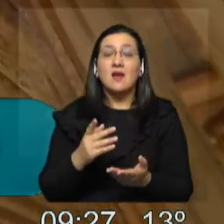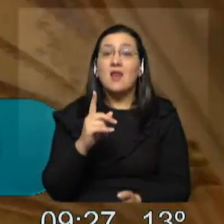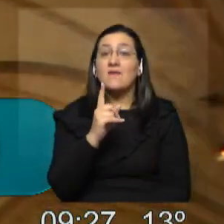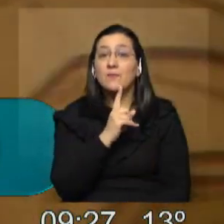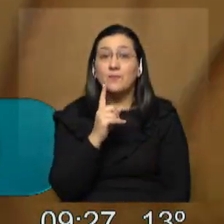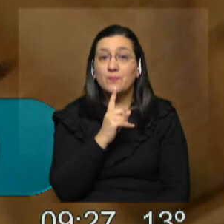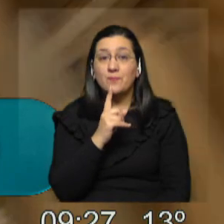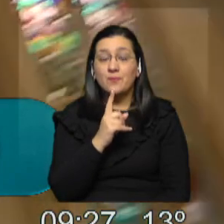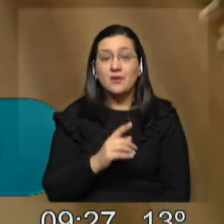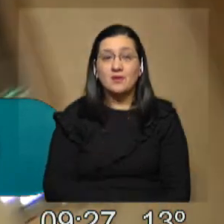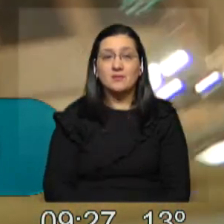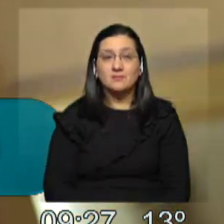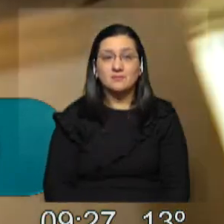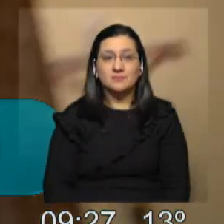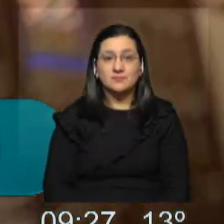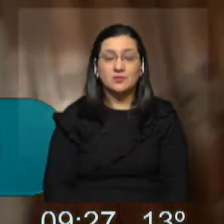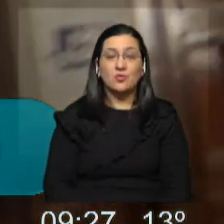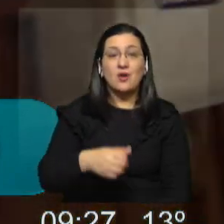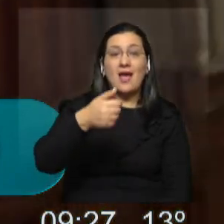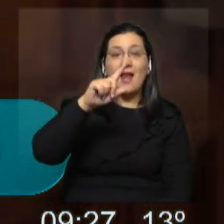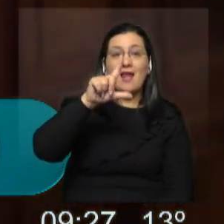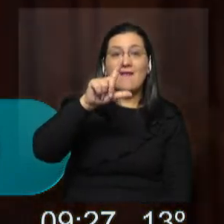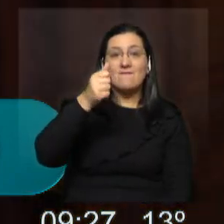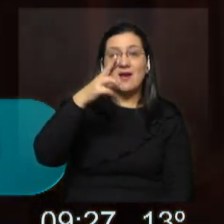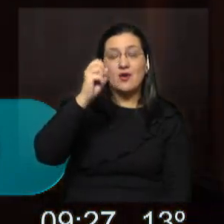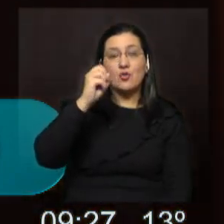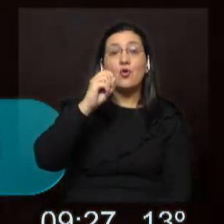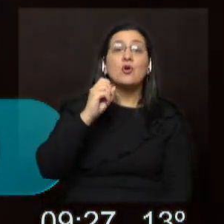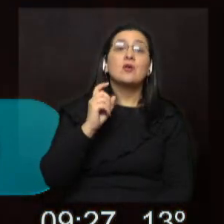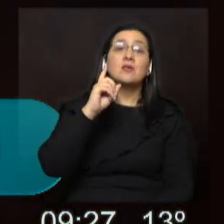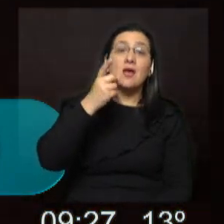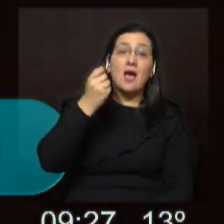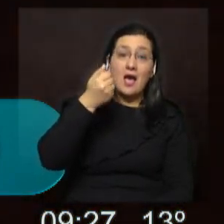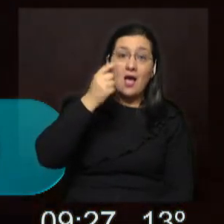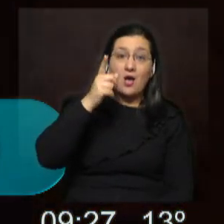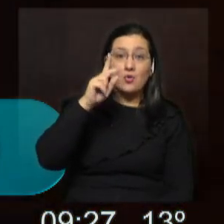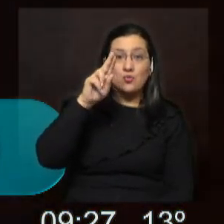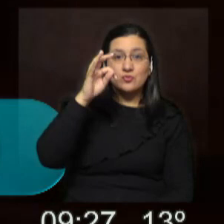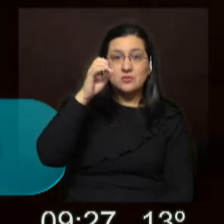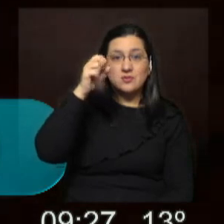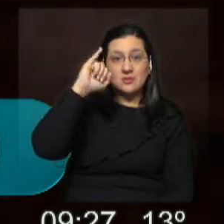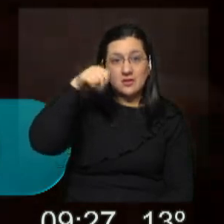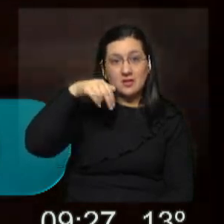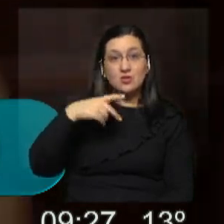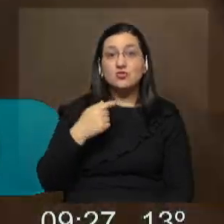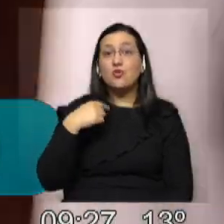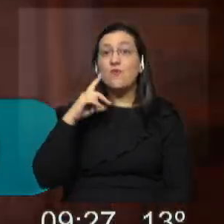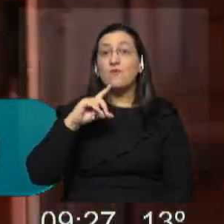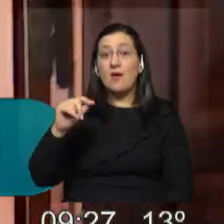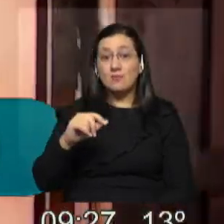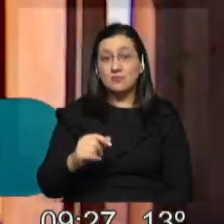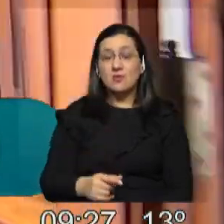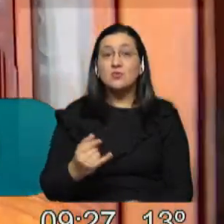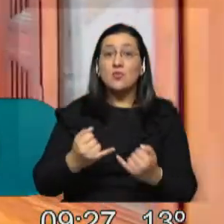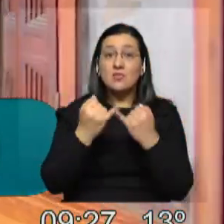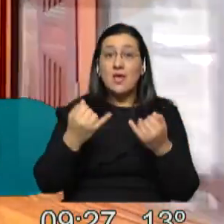¿no? En la cámara del querido Alvarito Fernández, Agustín Cayorda en la asistencia. Nosotros, Fito, nos retiramos de aquí en un día